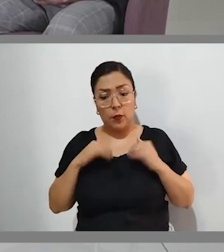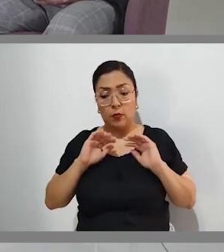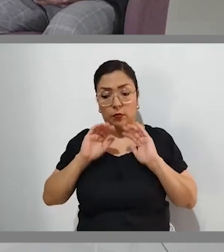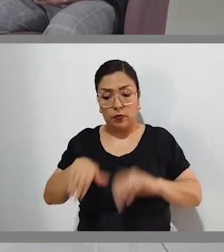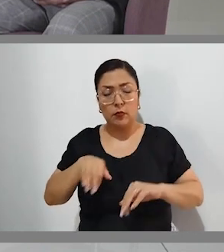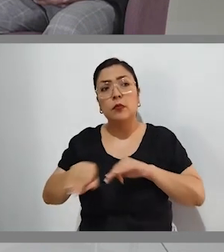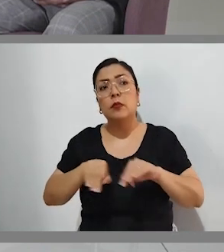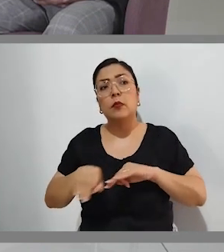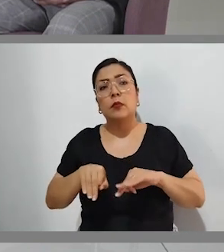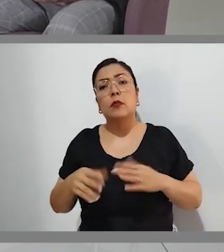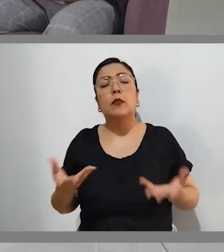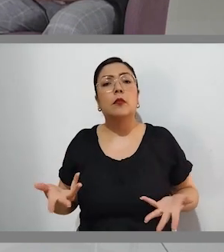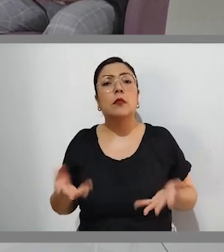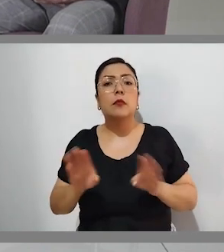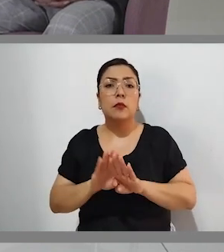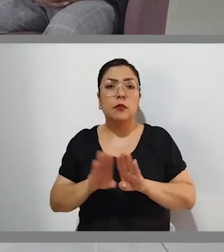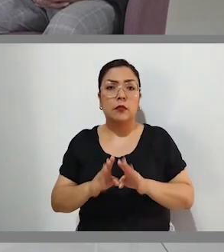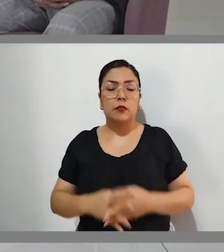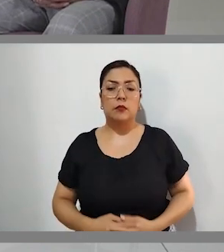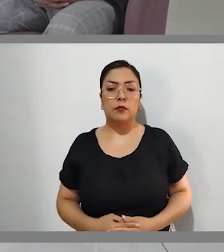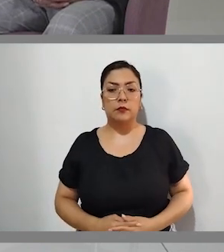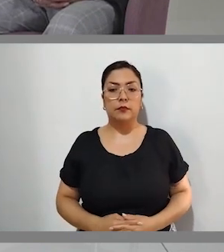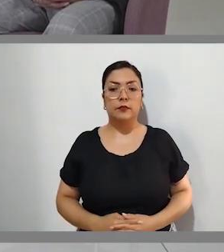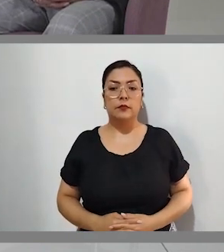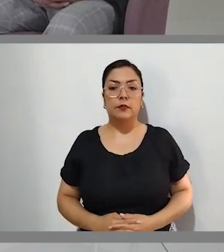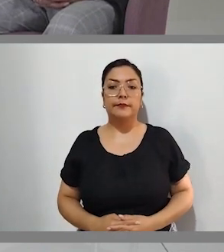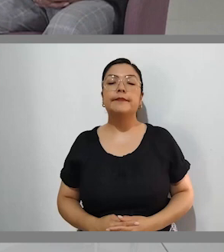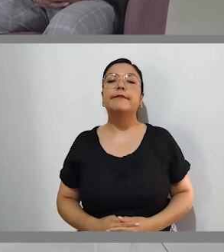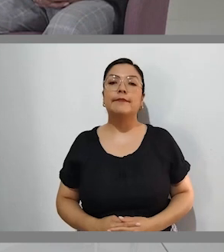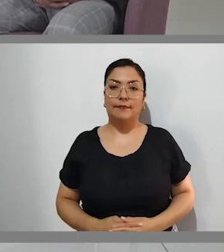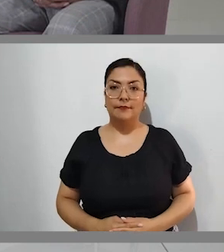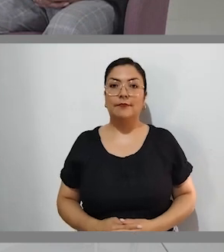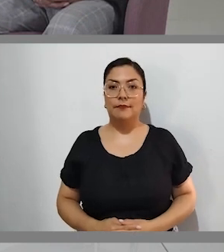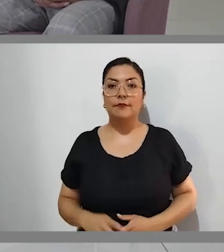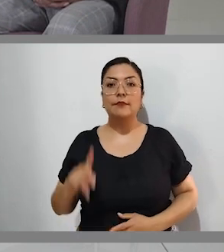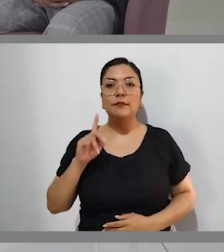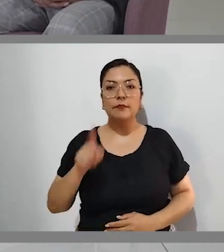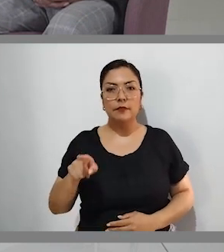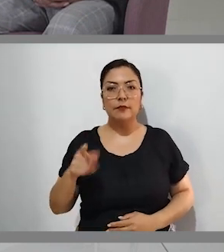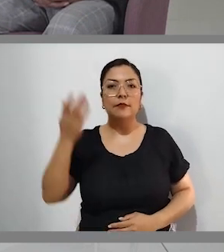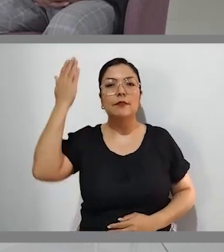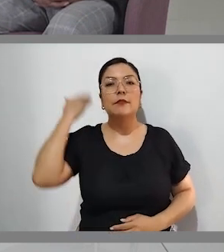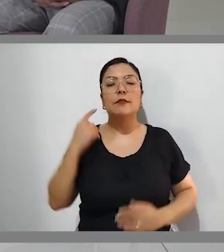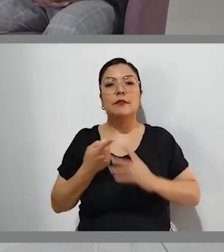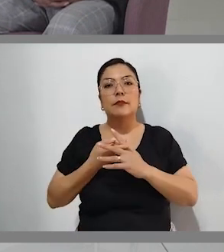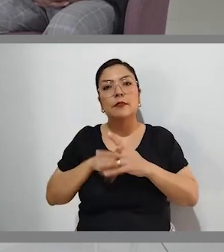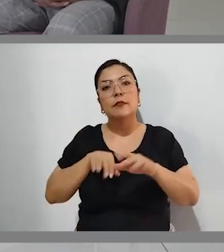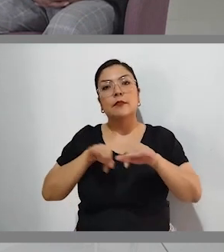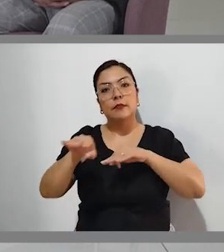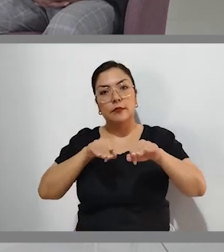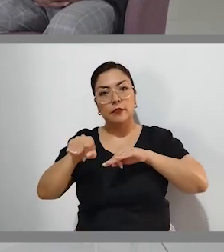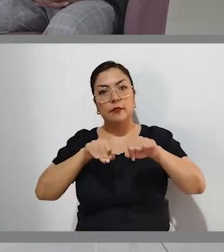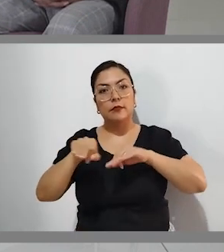materia electoral. Y usted platicaba algo muy oportuno, que sus inicios es como capacitador asistente electoral, que es normalmente el